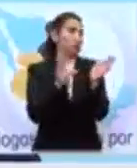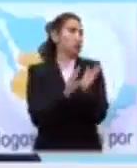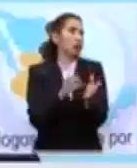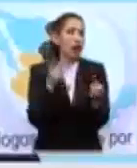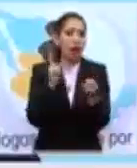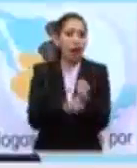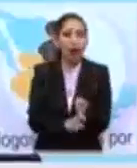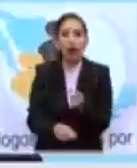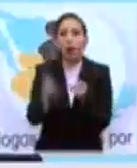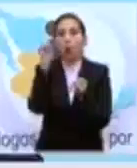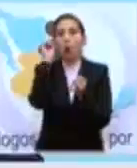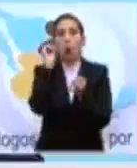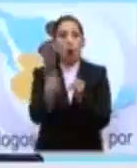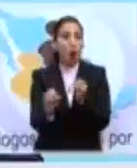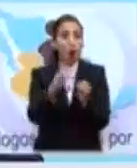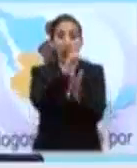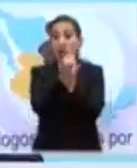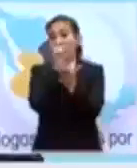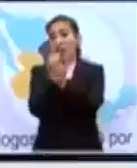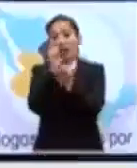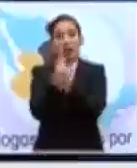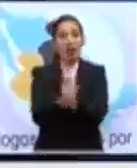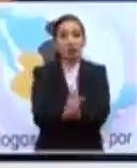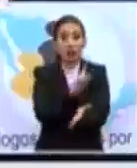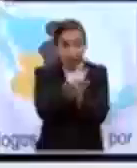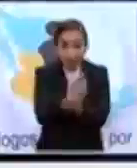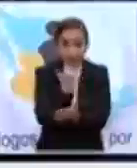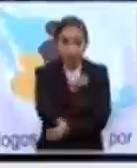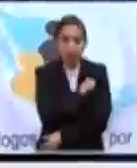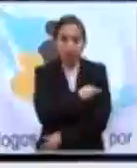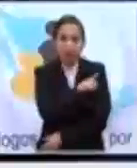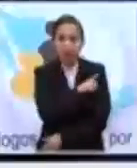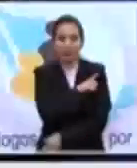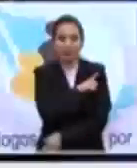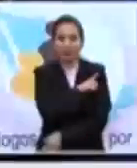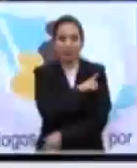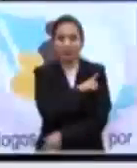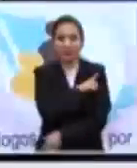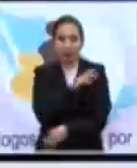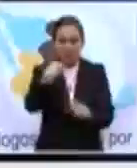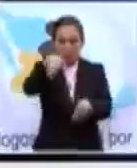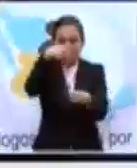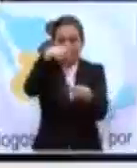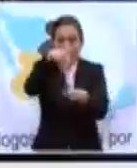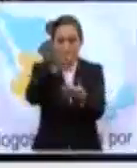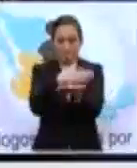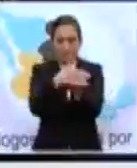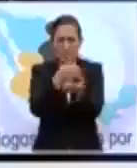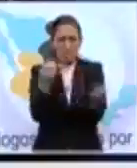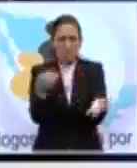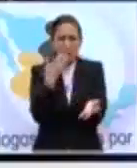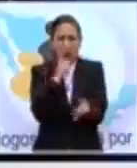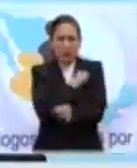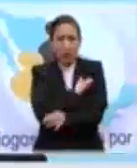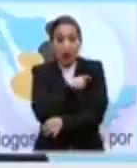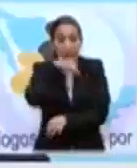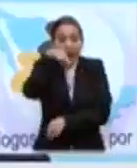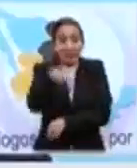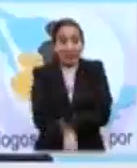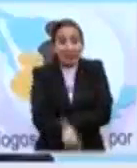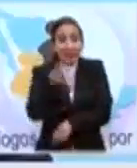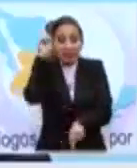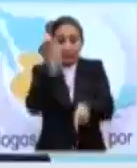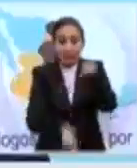constitucionales ni de más leyes, con leyes no hay salud, hombre, con más papel no hay salud. Aquí es combatir